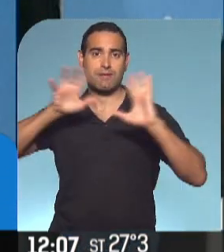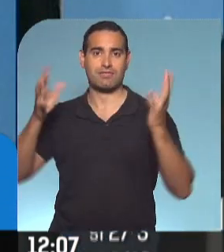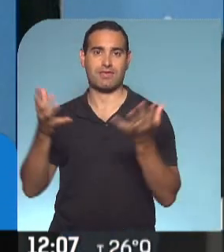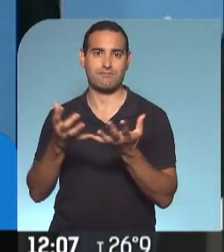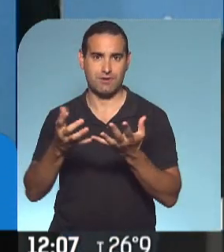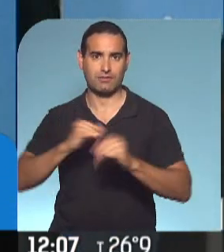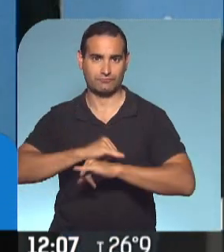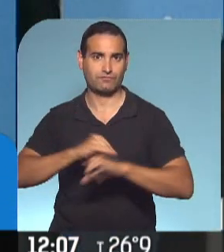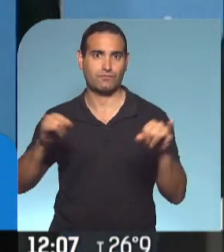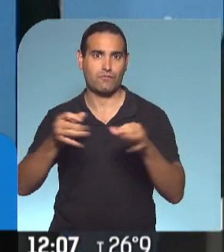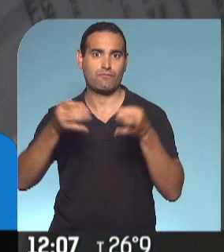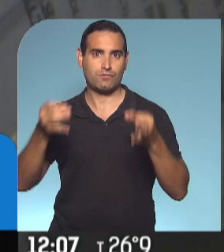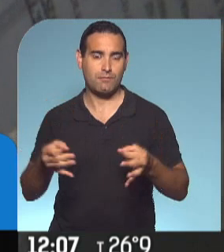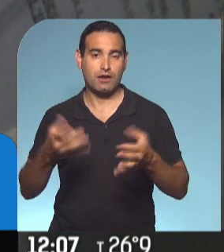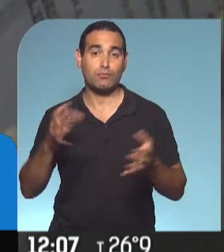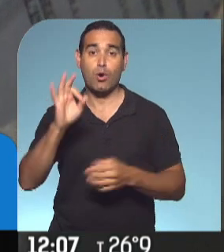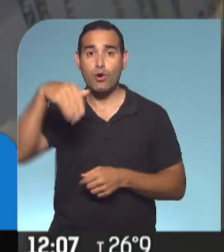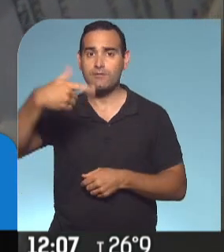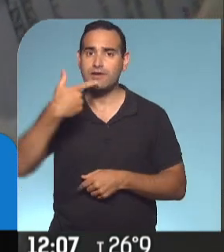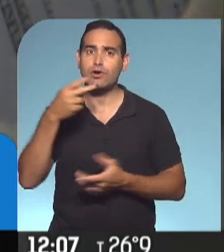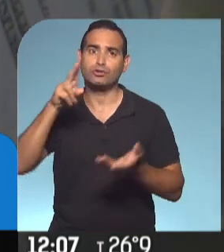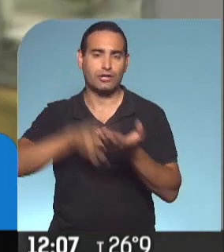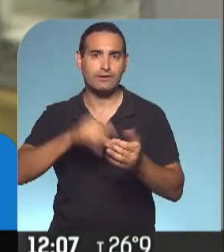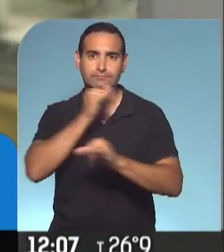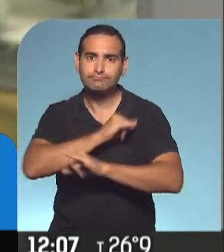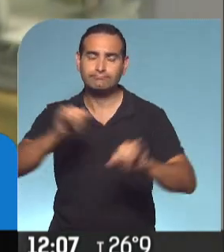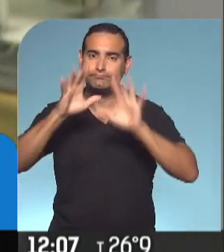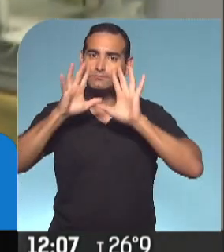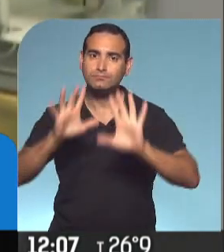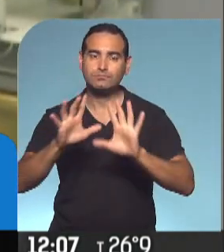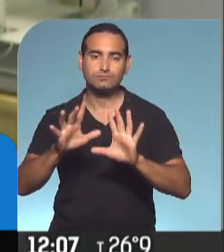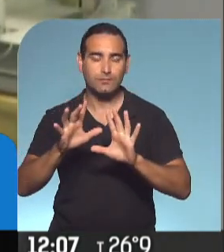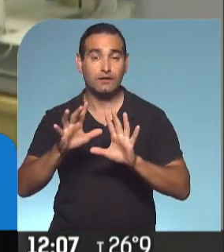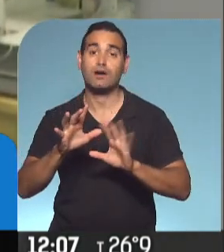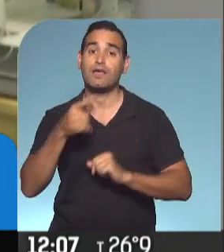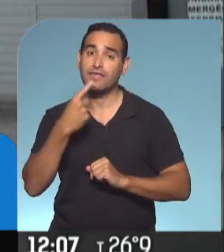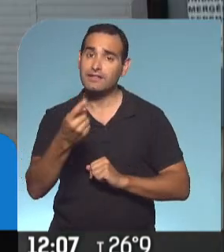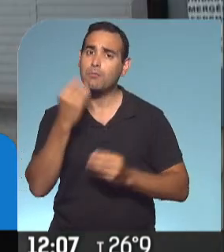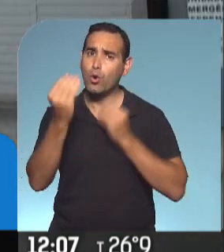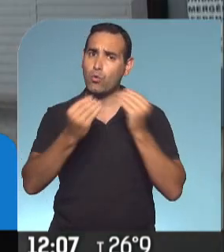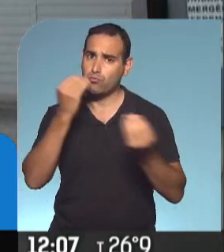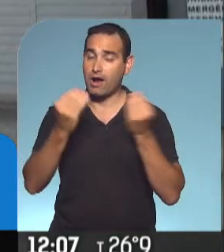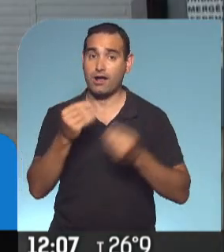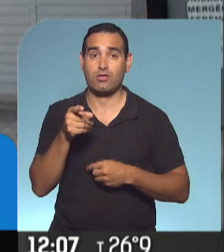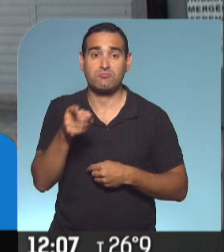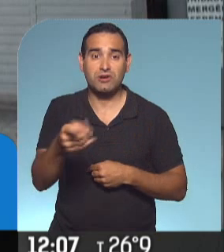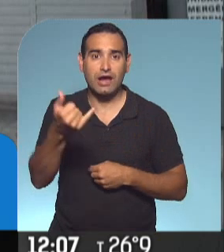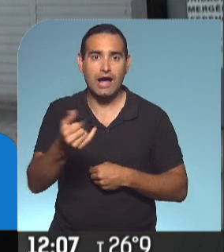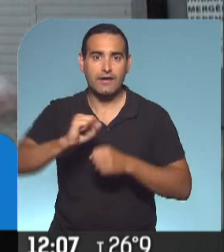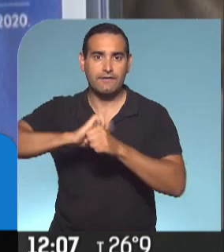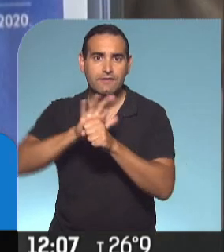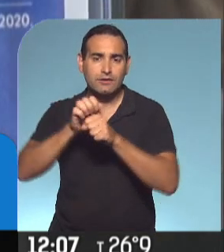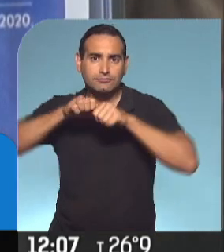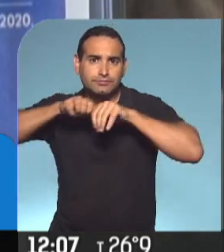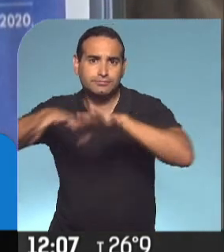la organización mundial de la salud volvió a encender las alarmas advirtió su preocupación por la creciente propagación del virus en